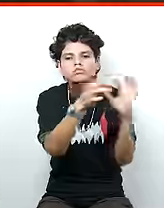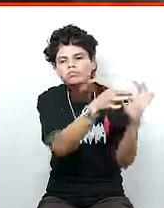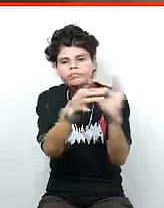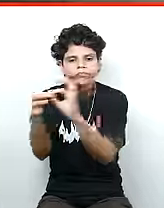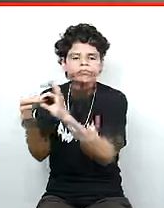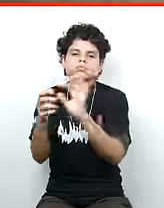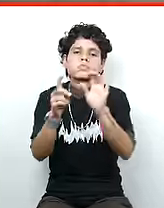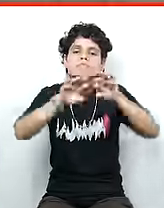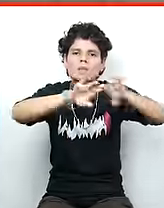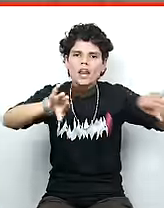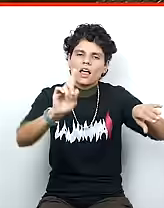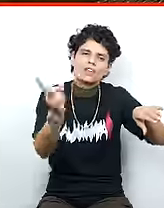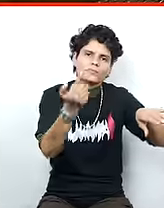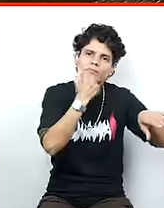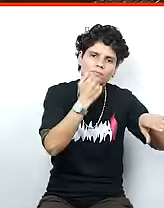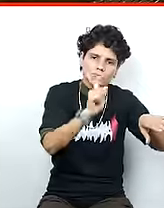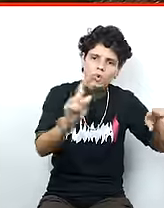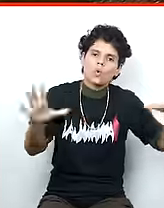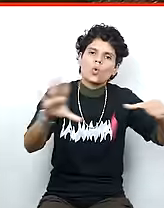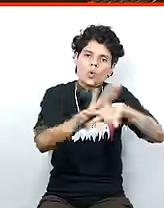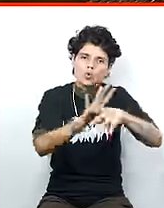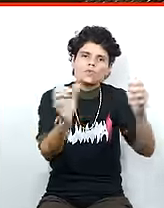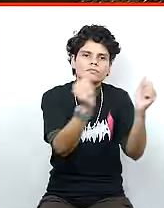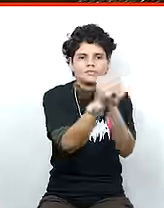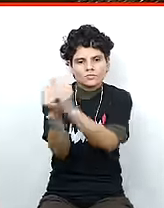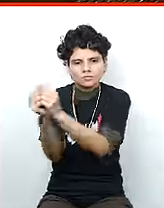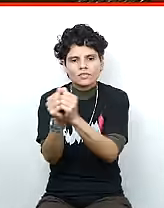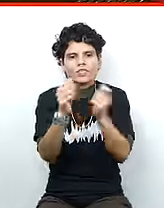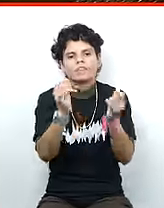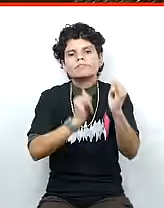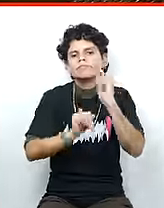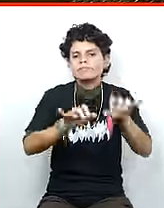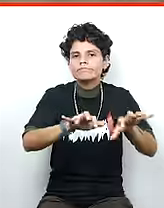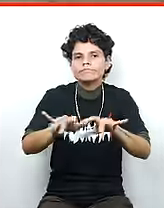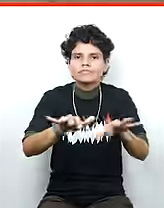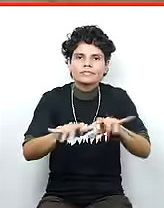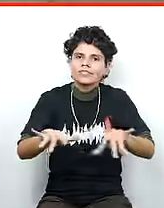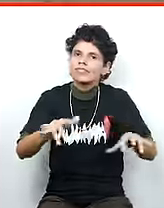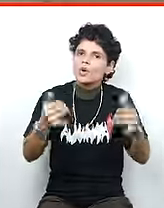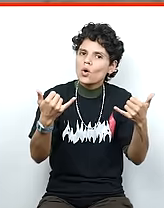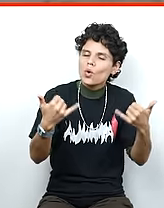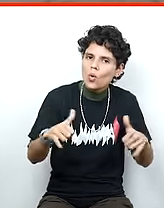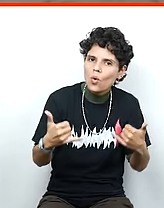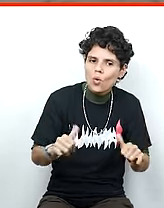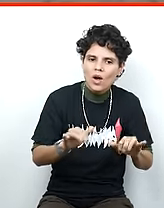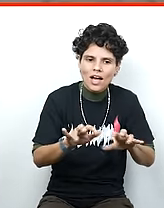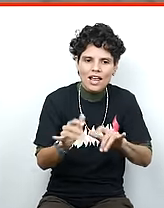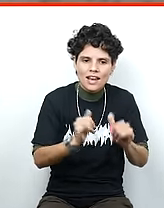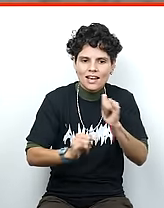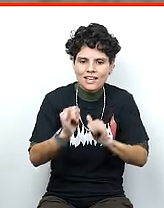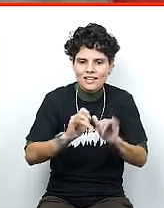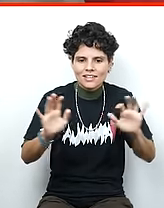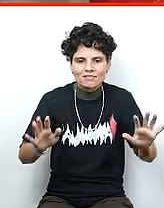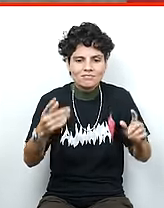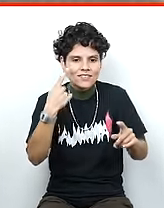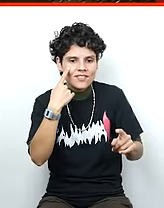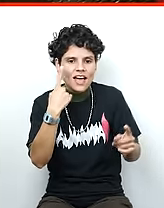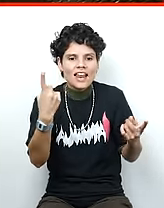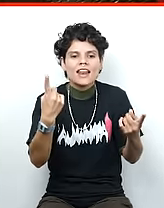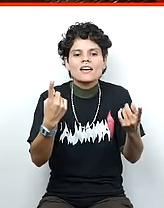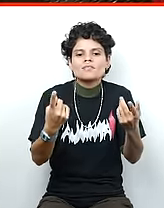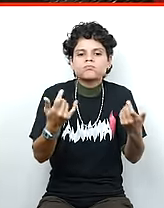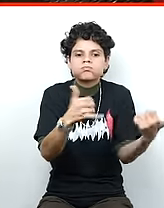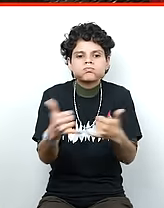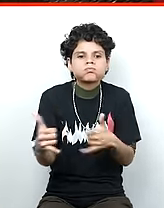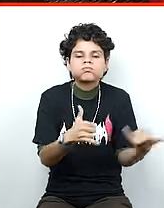A eso, gracias. Ahí está, La Junta, todo junto. Métete al código La Junta y va a ganar mucho. Juega en línea, se metió en nuestro programa y va a